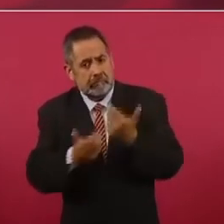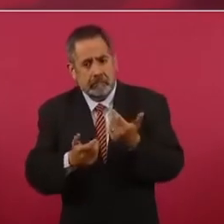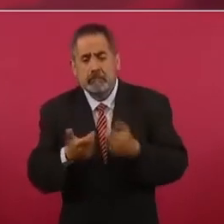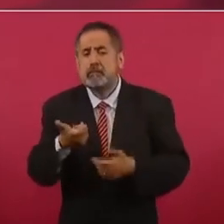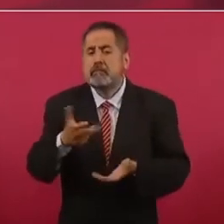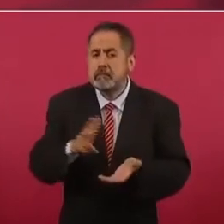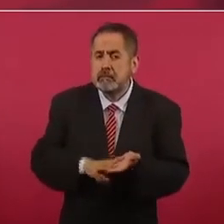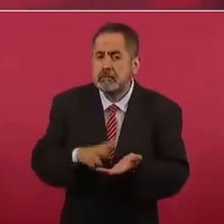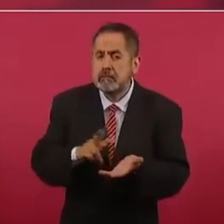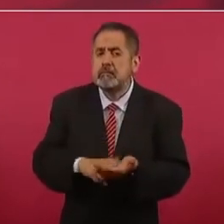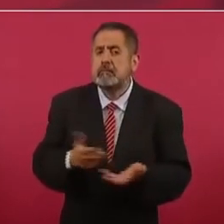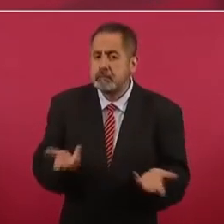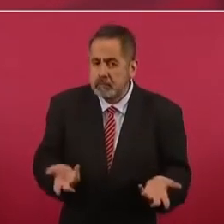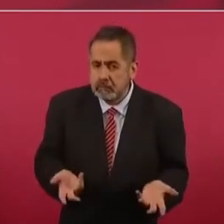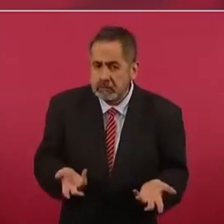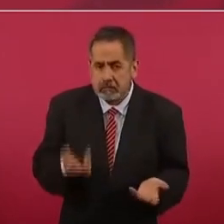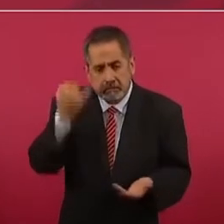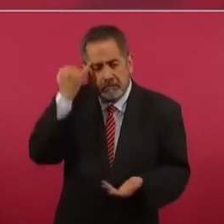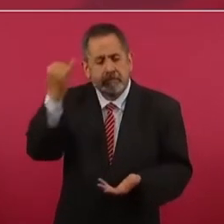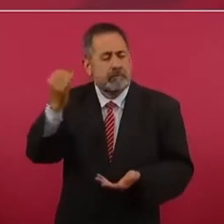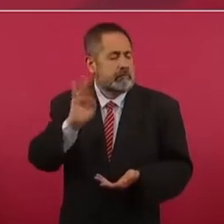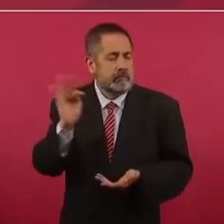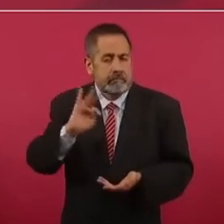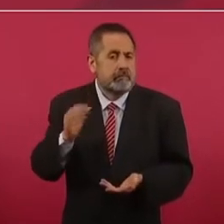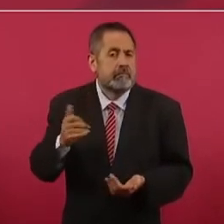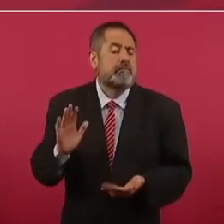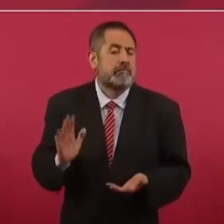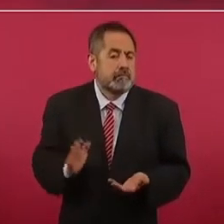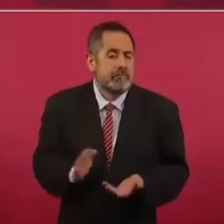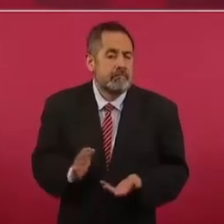¿cuánto costaría la gasolina?